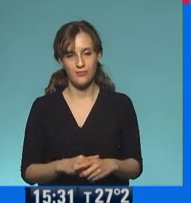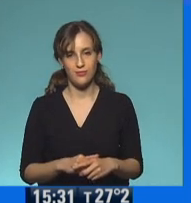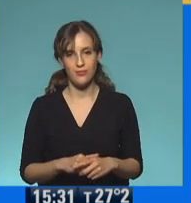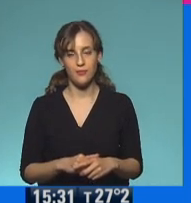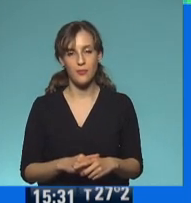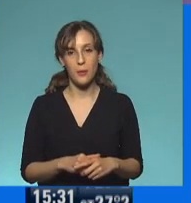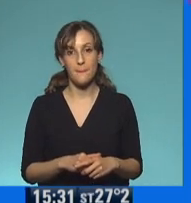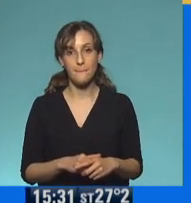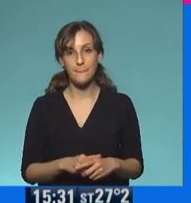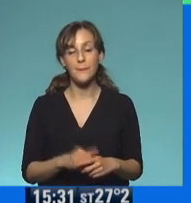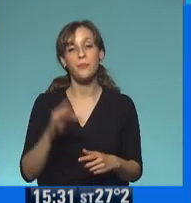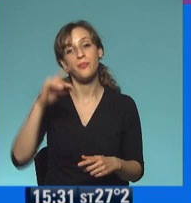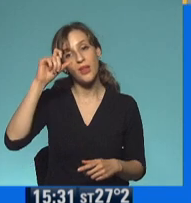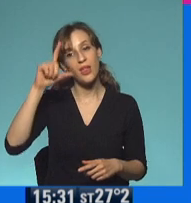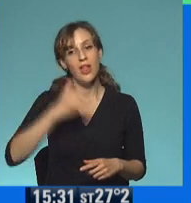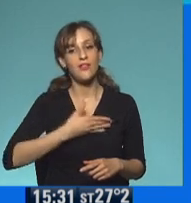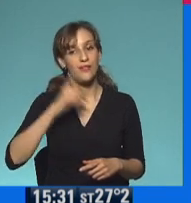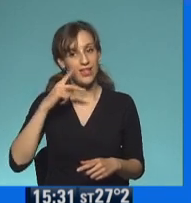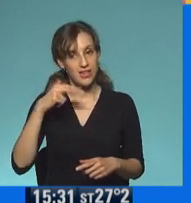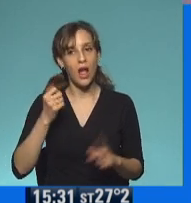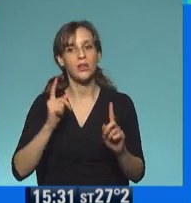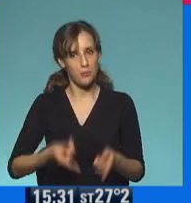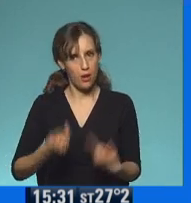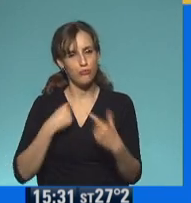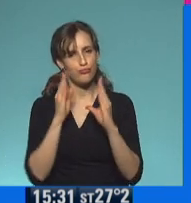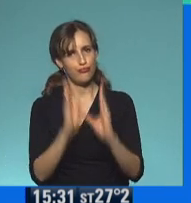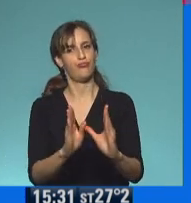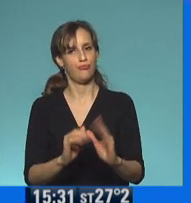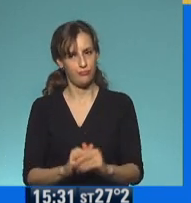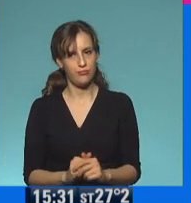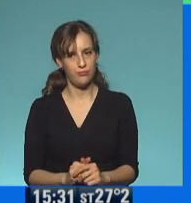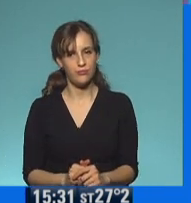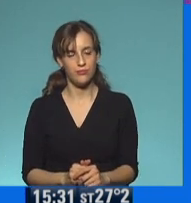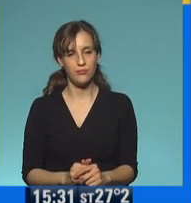la verdad. Delfina. También concentrada en Concepción del Uruguay.